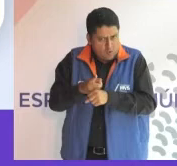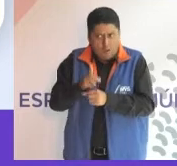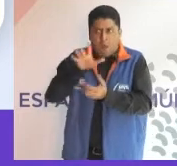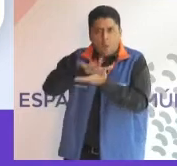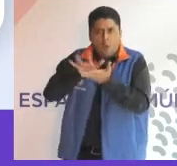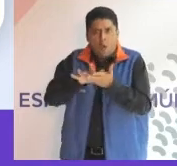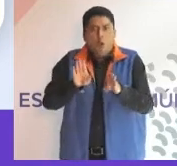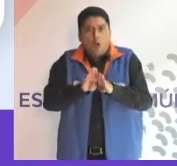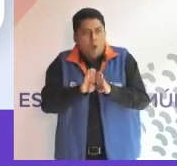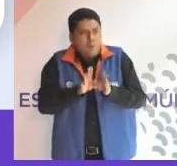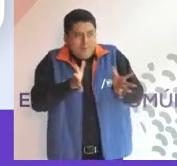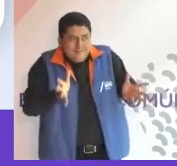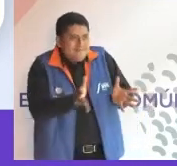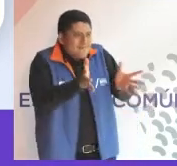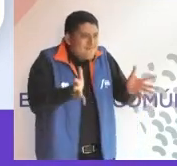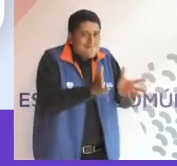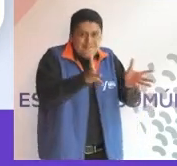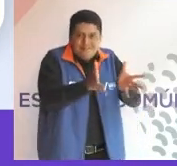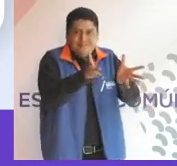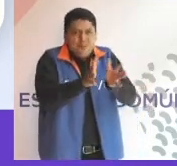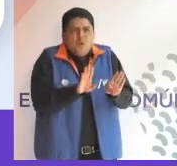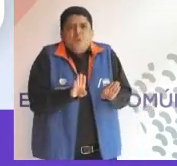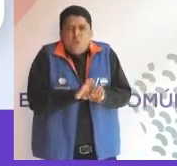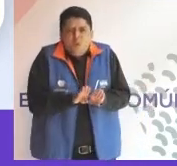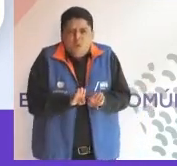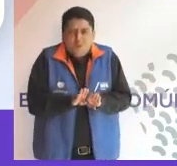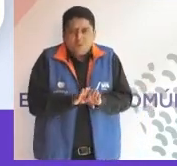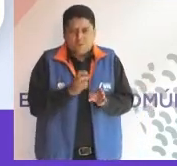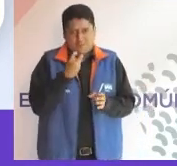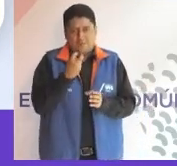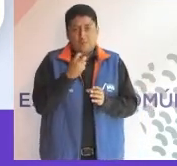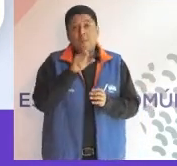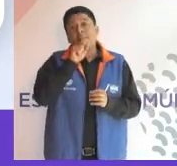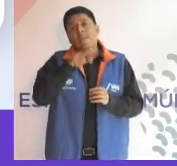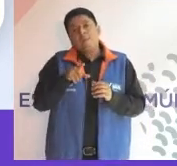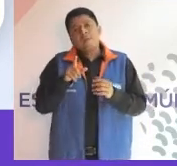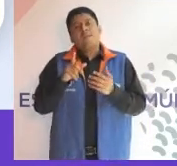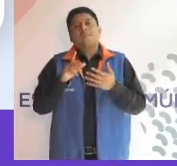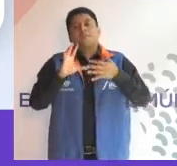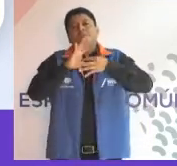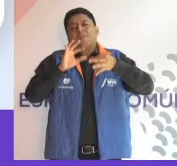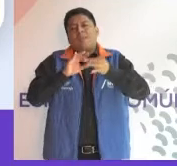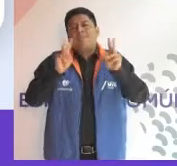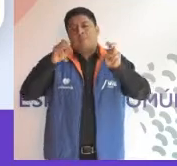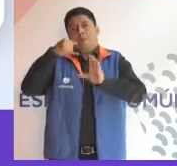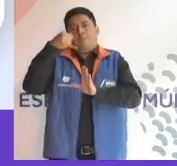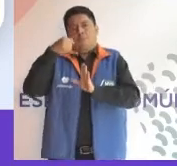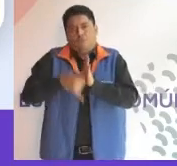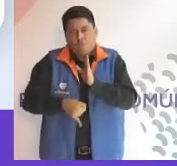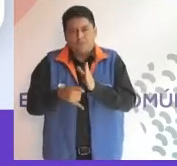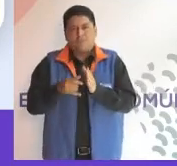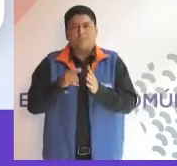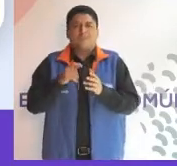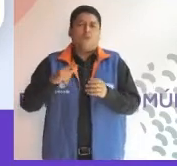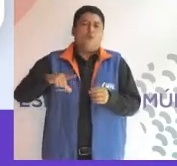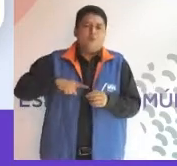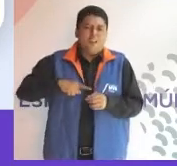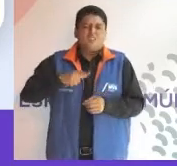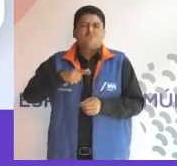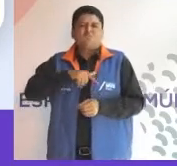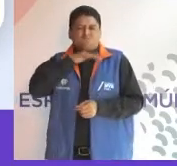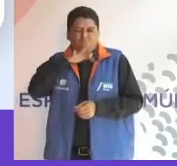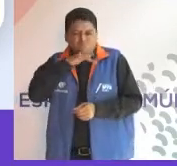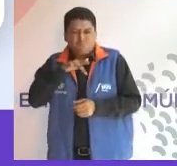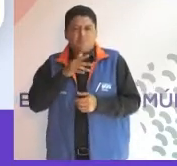tanto compleja, como es la cuestión de la corrupción y de la ética. Ya no te robo más tiempo, John.